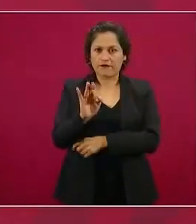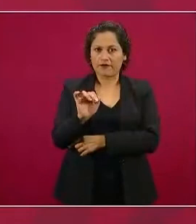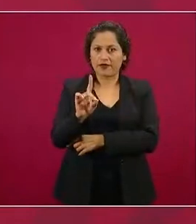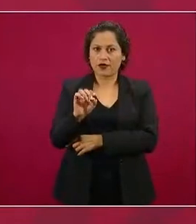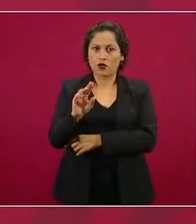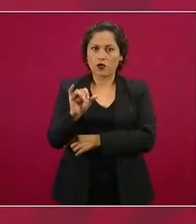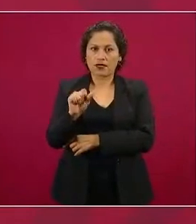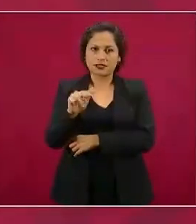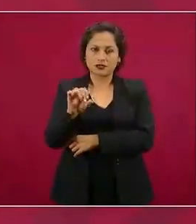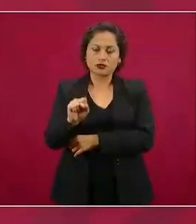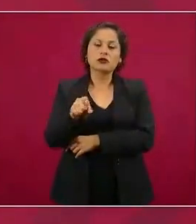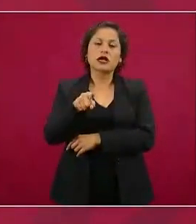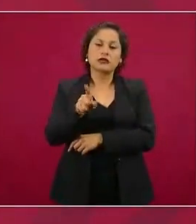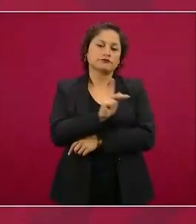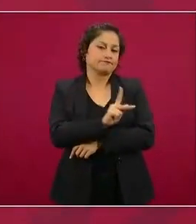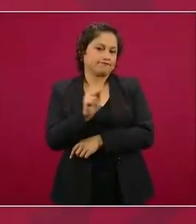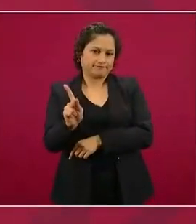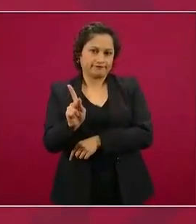es que se está poniendo orden.